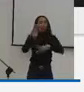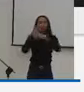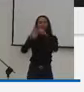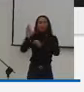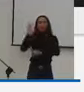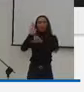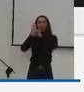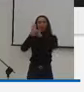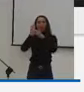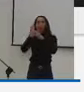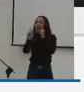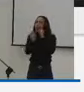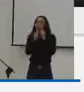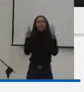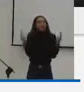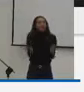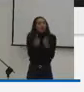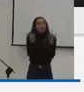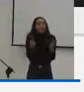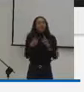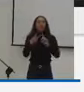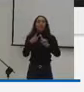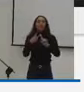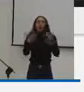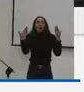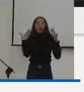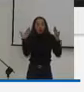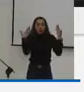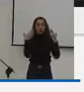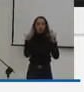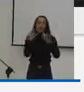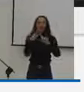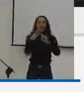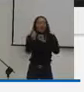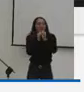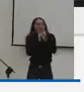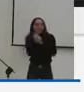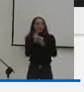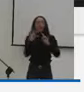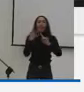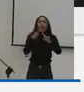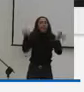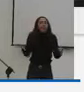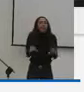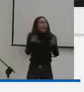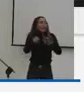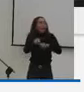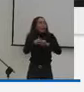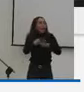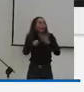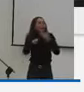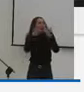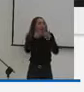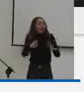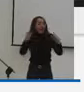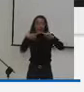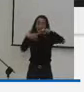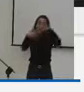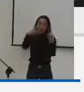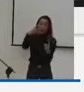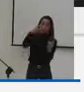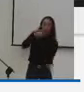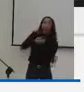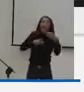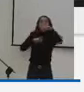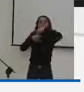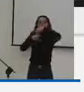no solamente recreativa, sino de la educación física, de utilizar el tiempo libre, es una política que